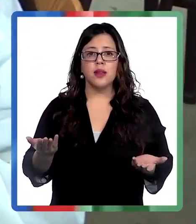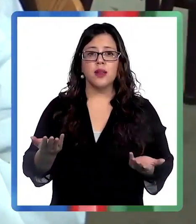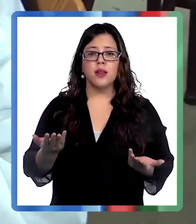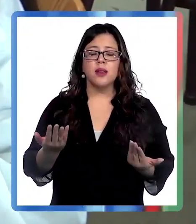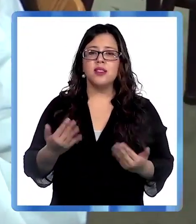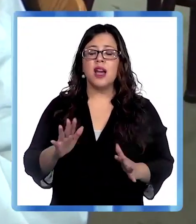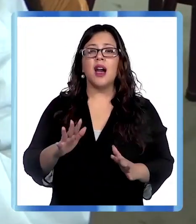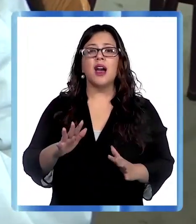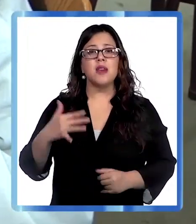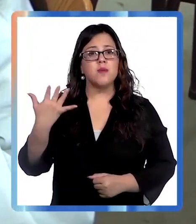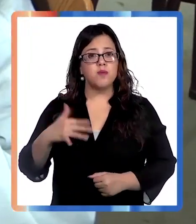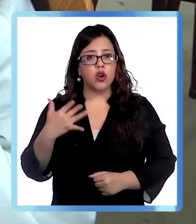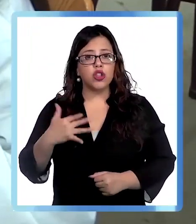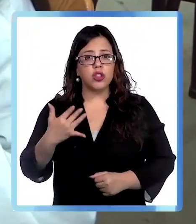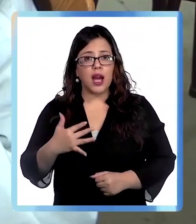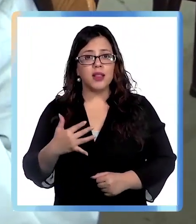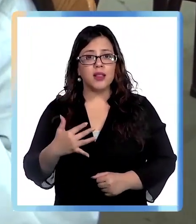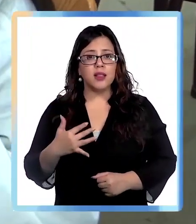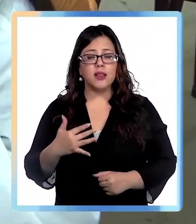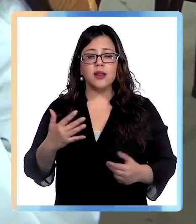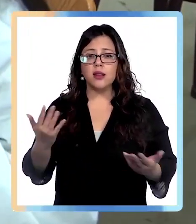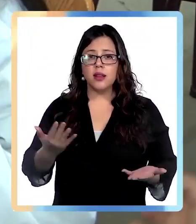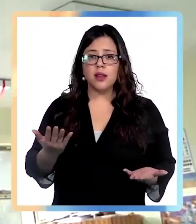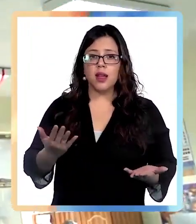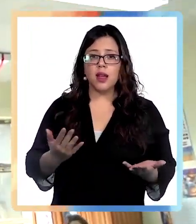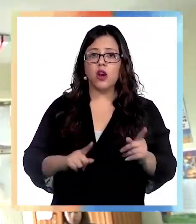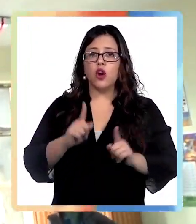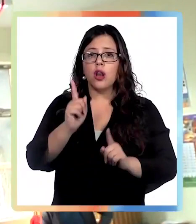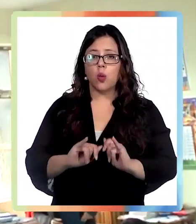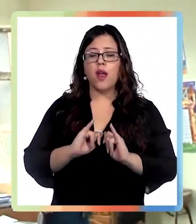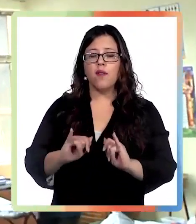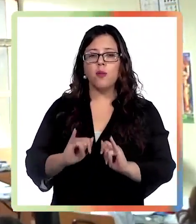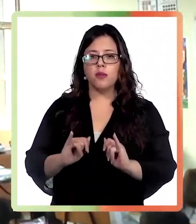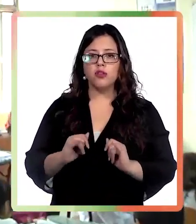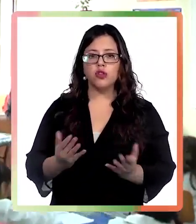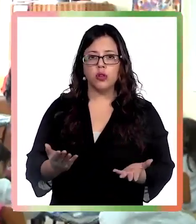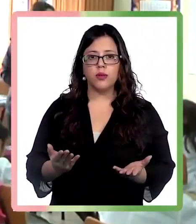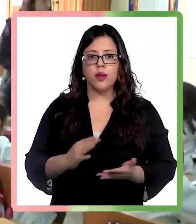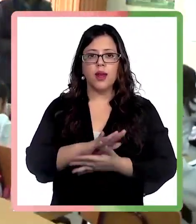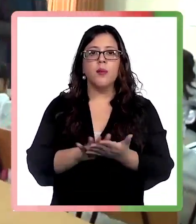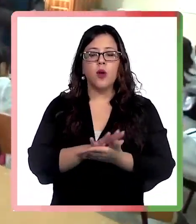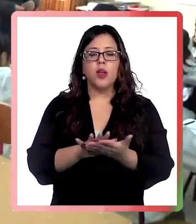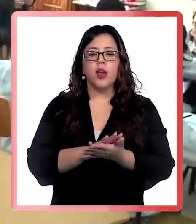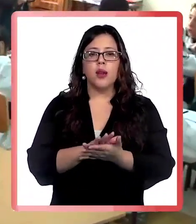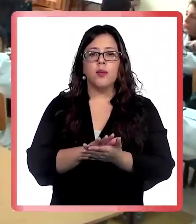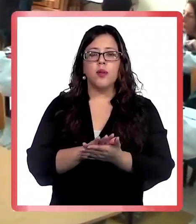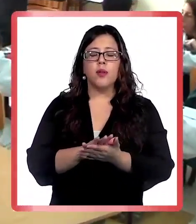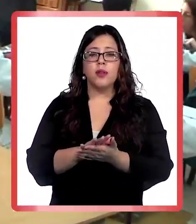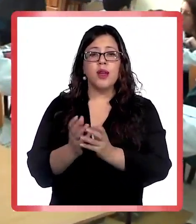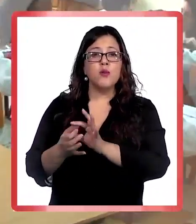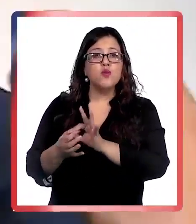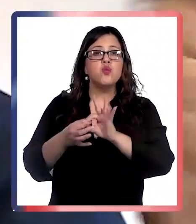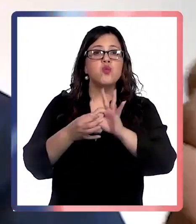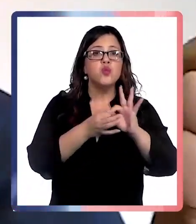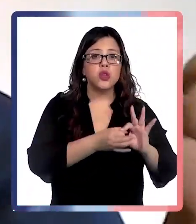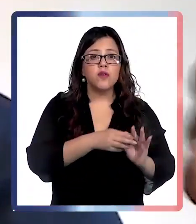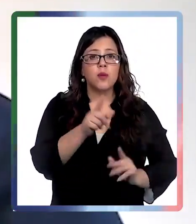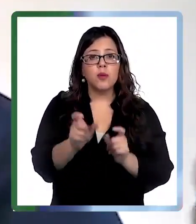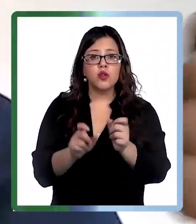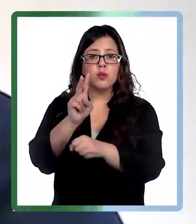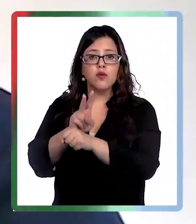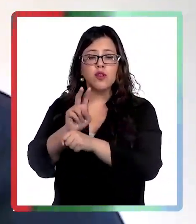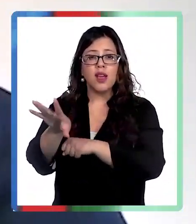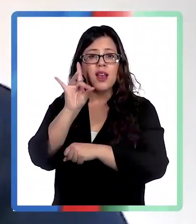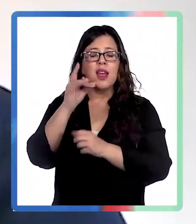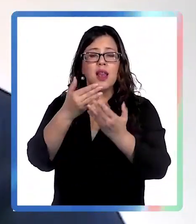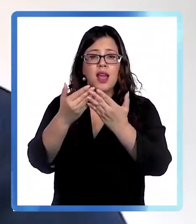o un gran capital que tenemos tiene que ver con algunos datos, por ejemplo. La mayor razón en términos para que los docentes elijan